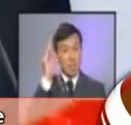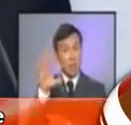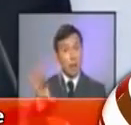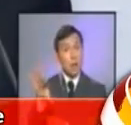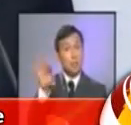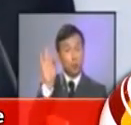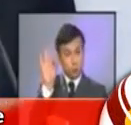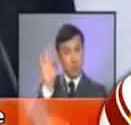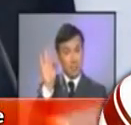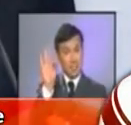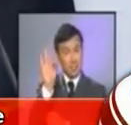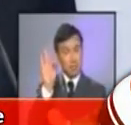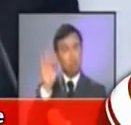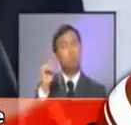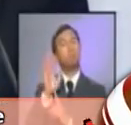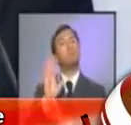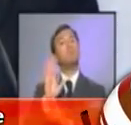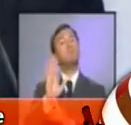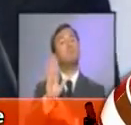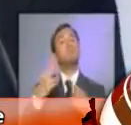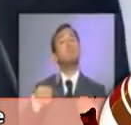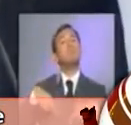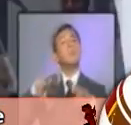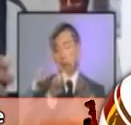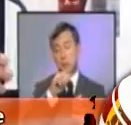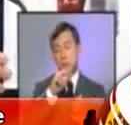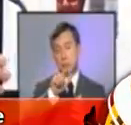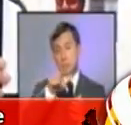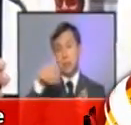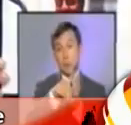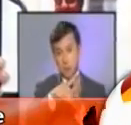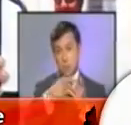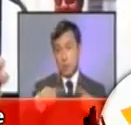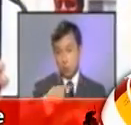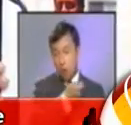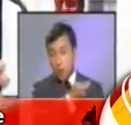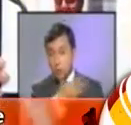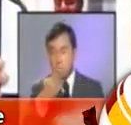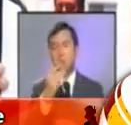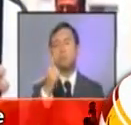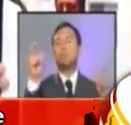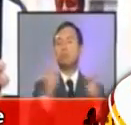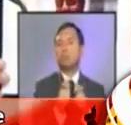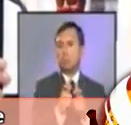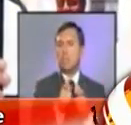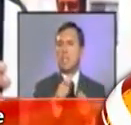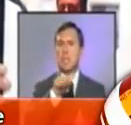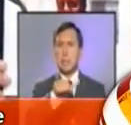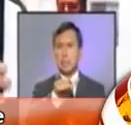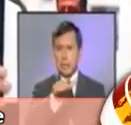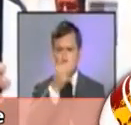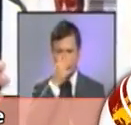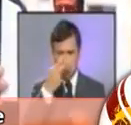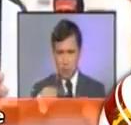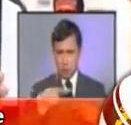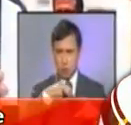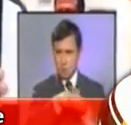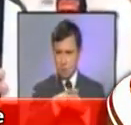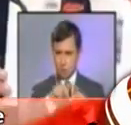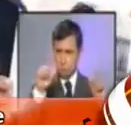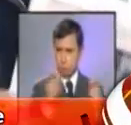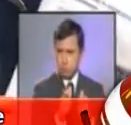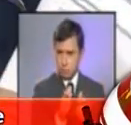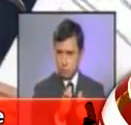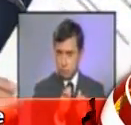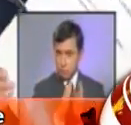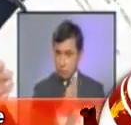izquierda respondió que esos funcionarios fueron a la cárcel por su parte váquez mota señaló que el pri no permitió la aprobación de la reforma laboral lamentó que nunca se sabrá